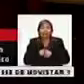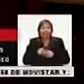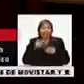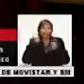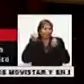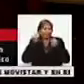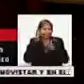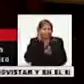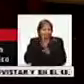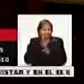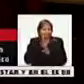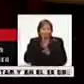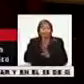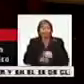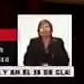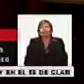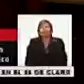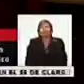de la lealtad.